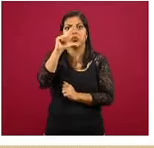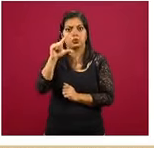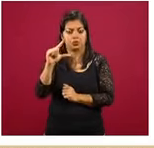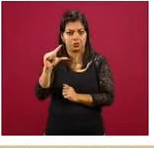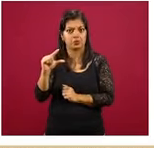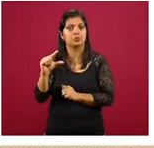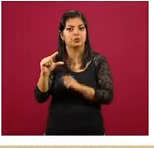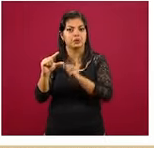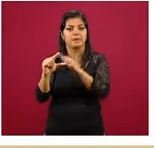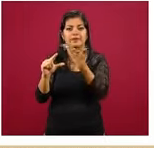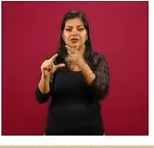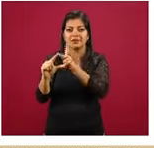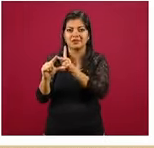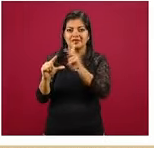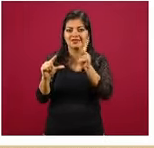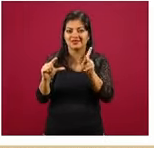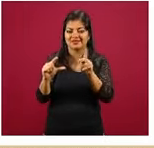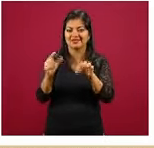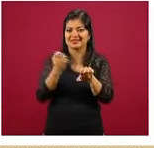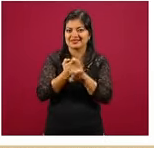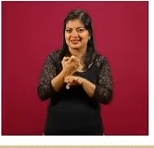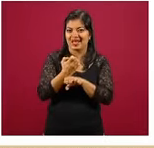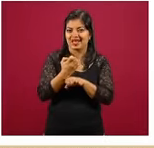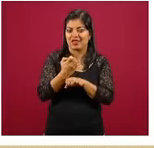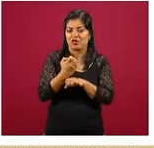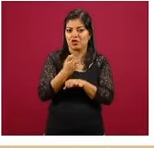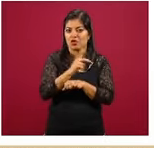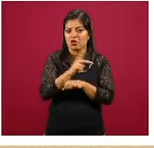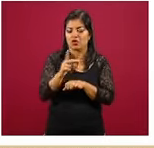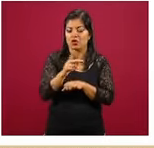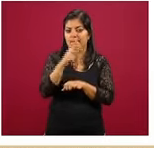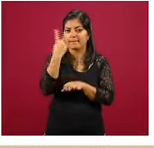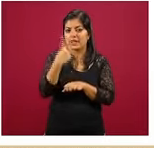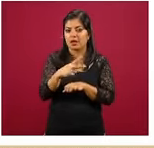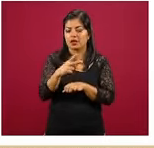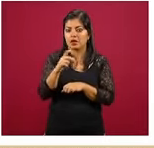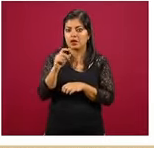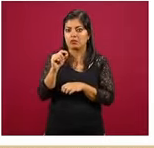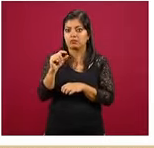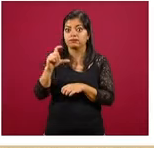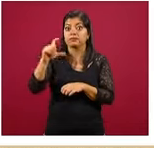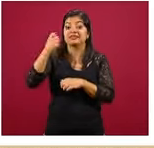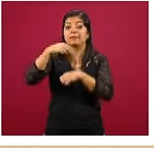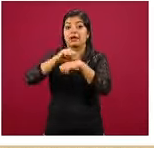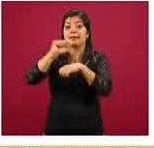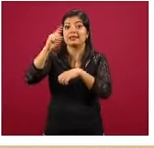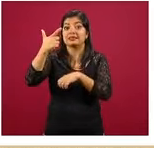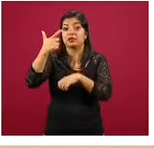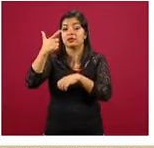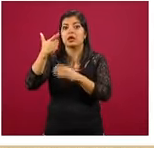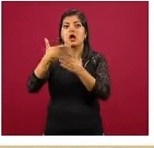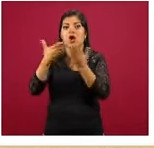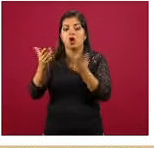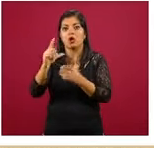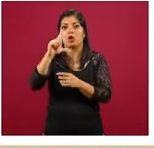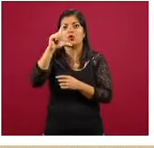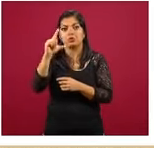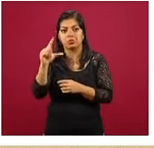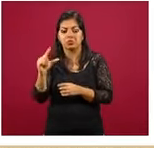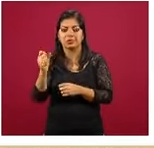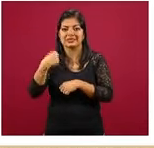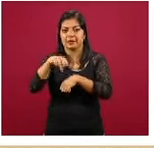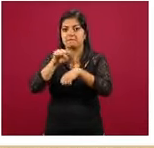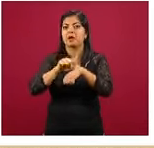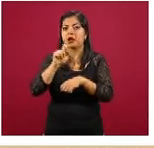prácticamente similar al que vemos en el estado, con un incremento en la semana 27 y nuevamente un descenso importante en la